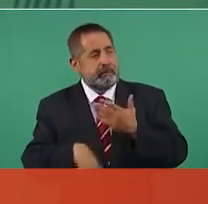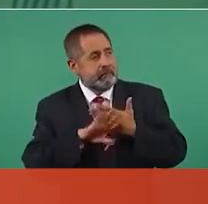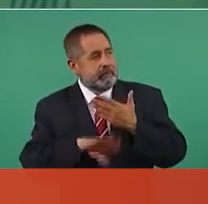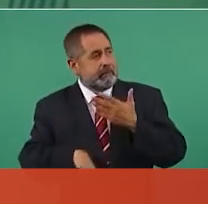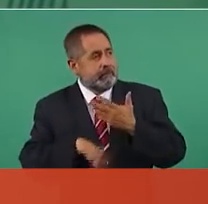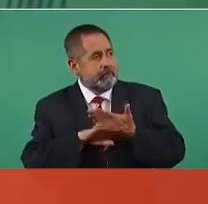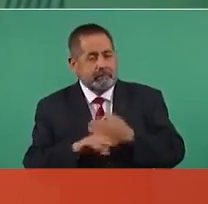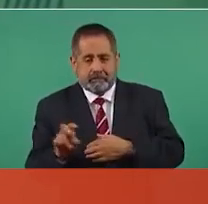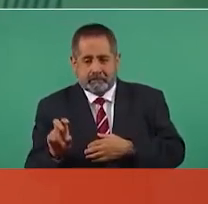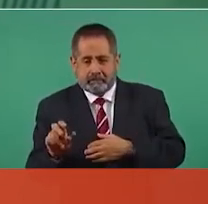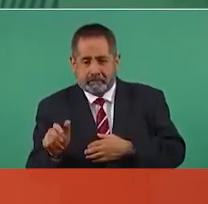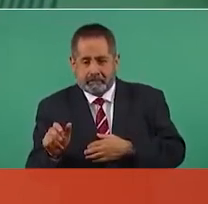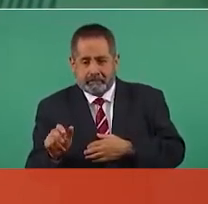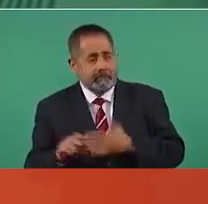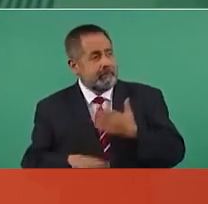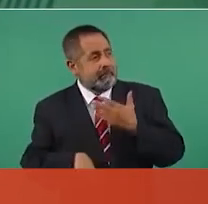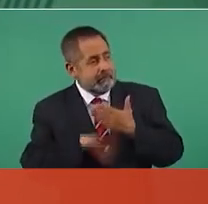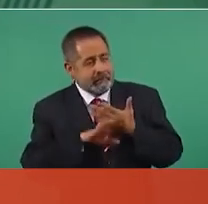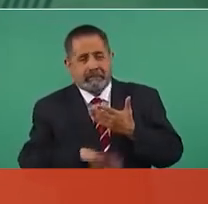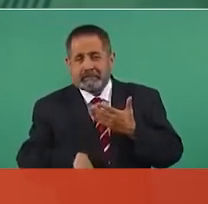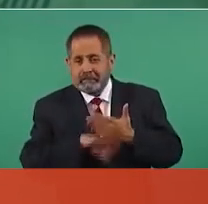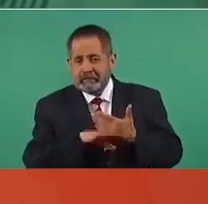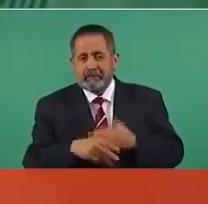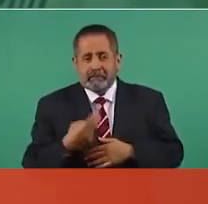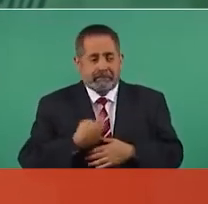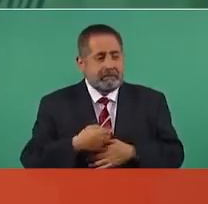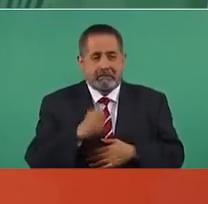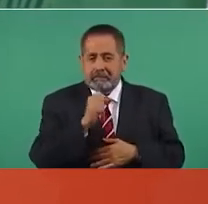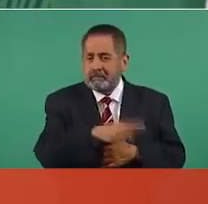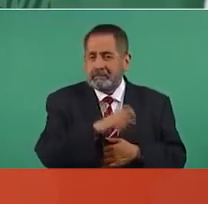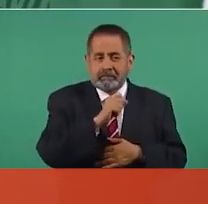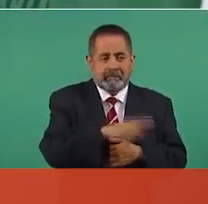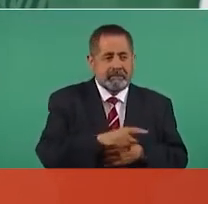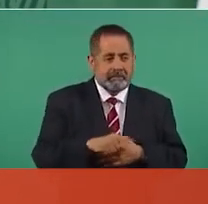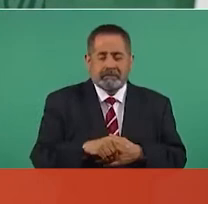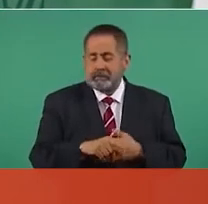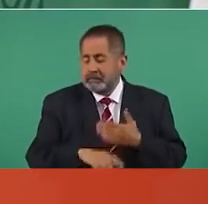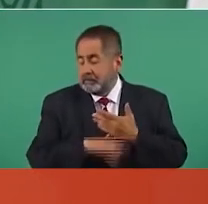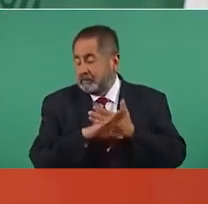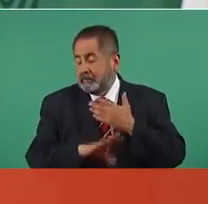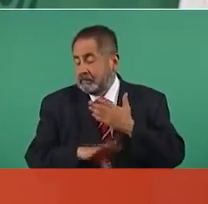en contra. Le cambian de estación y es lo mismo. Le cambian.